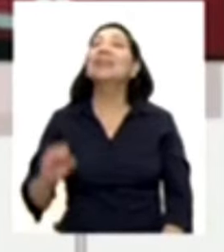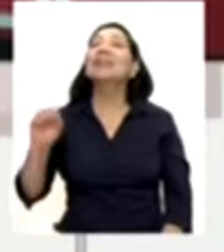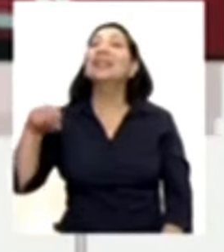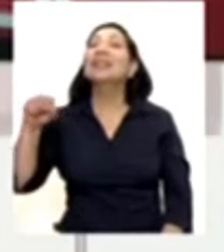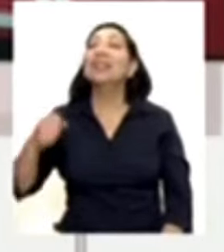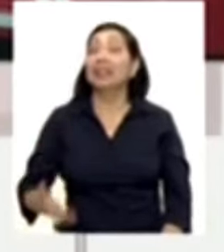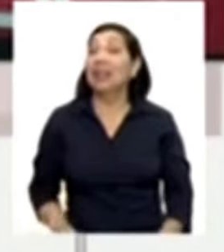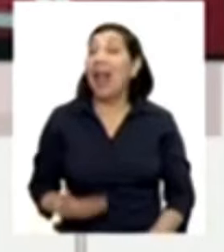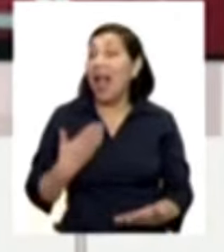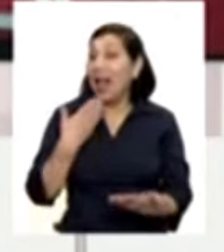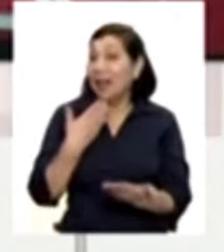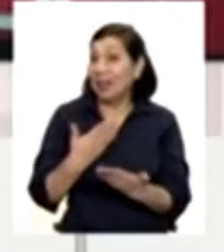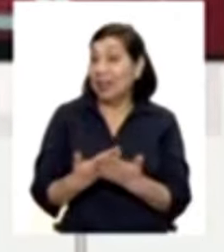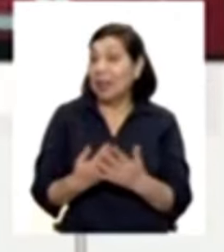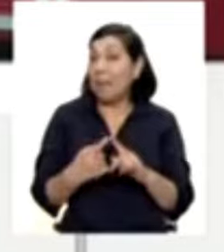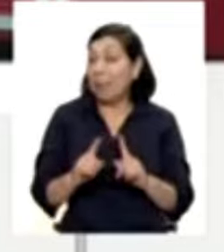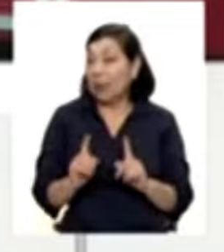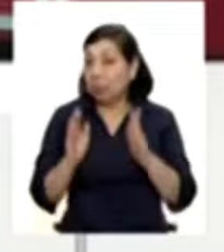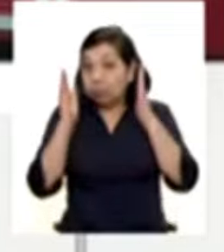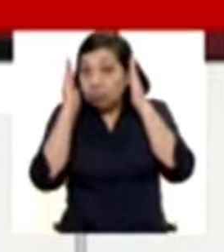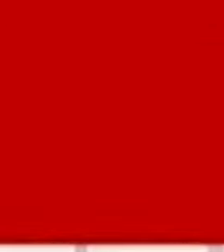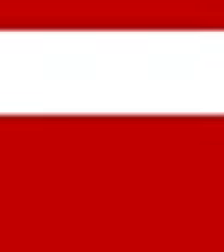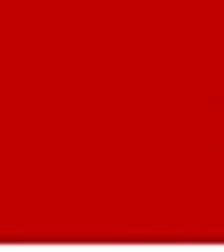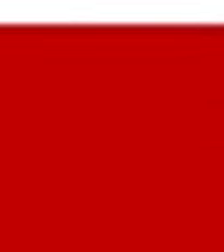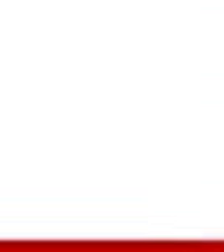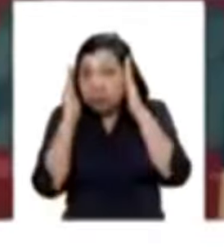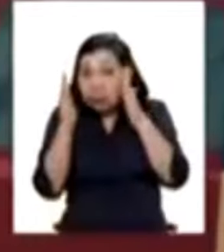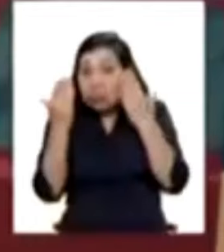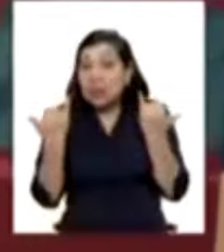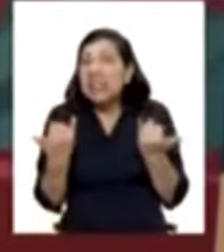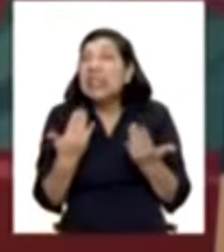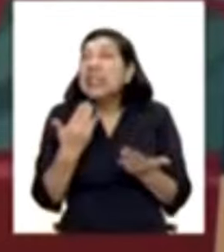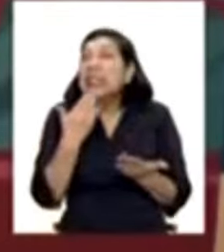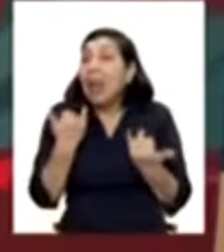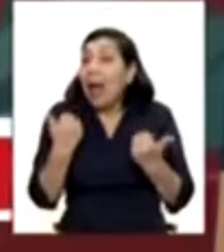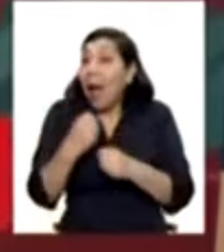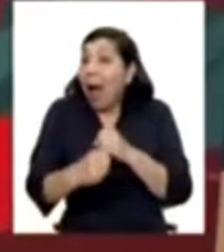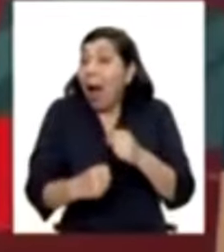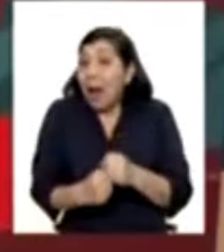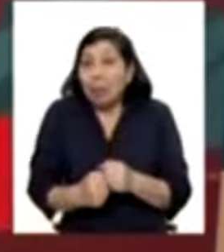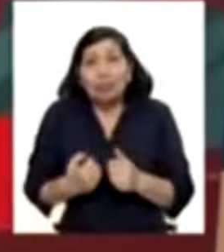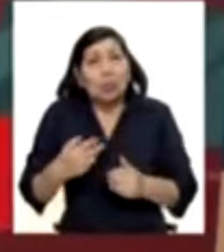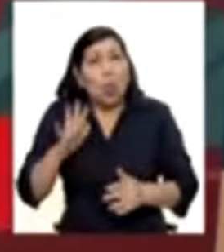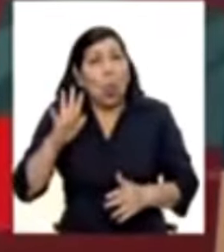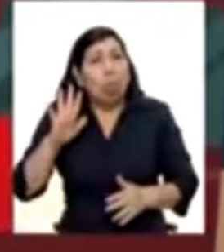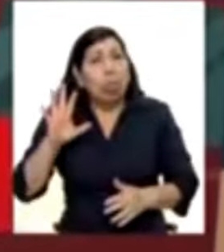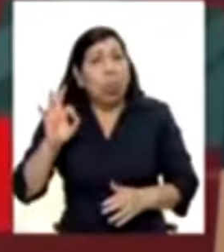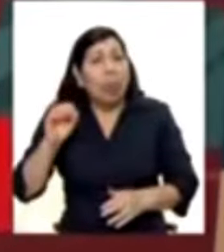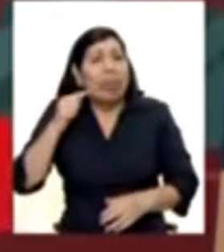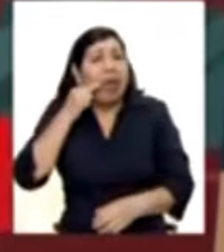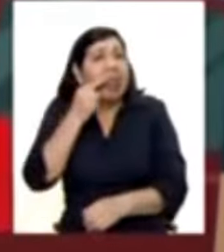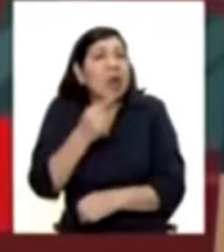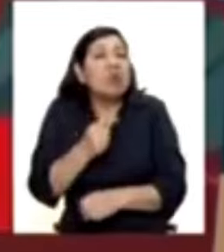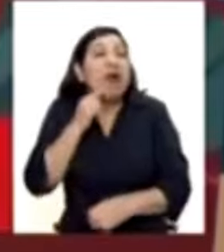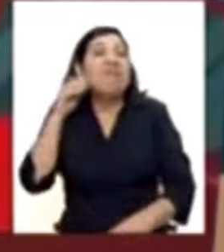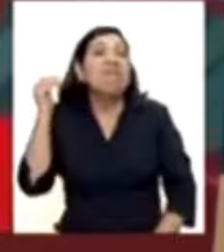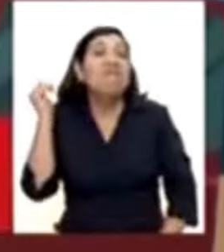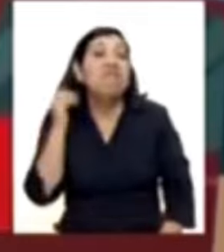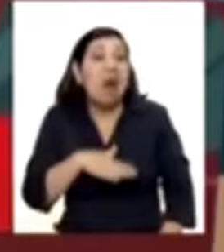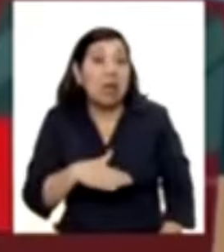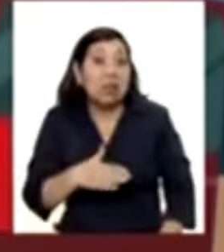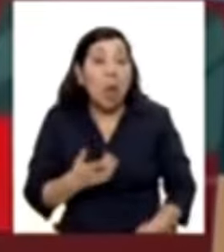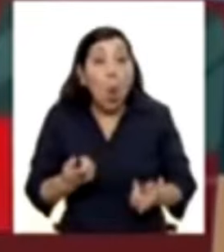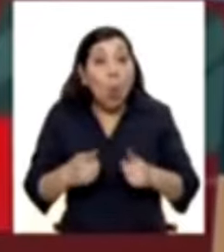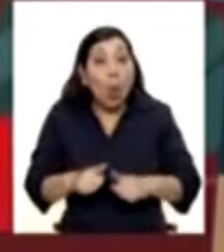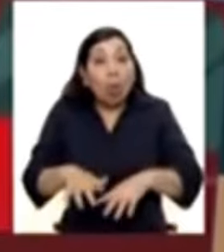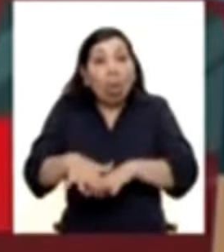Gracias, compañeras. Muchísimas gracias. Prestemos mucha atención porque en lo que va del año se han reportado ya 50 denuncias por estafa al